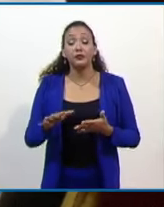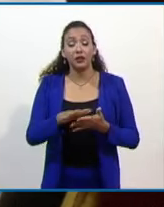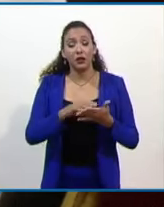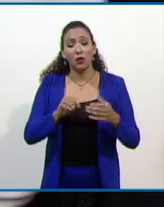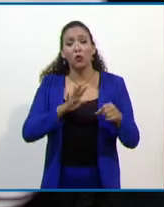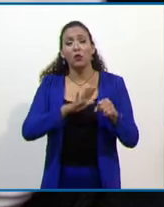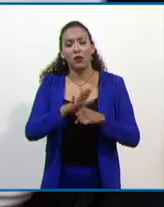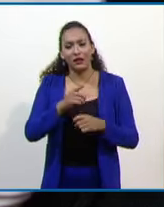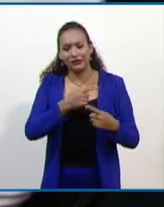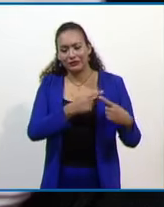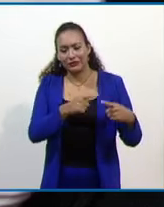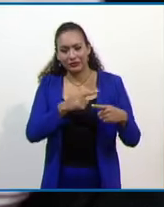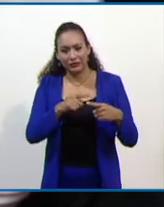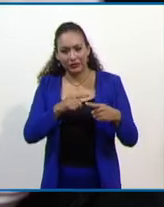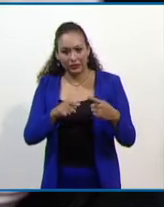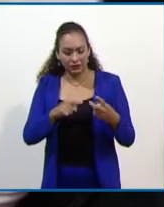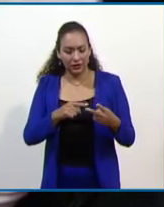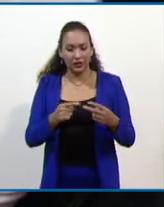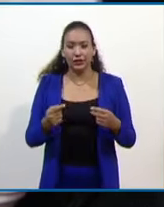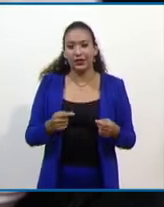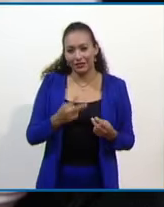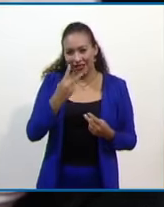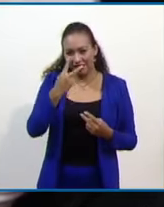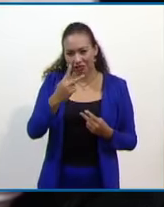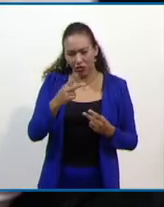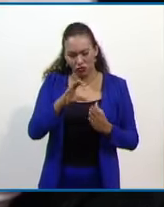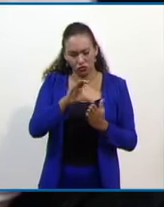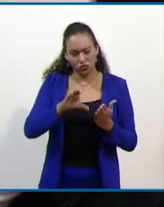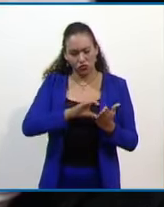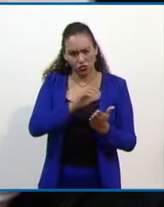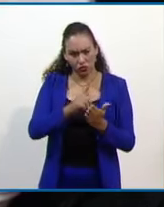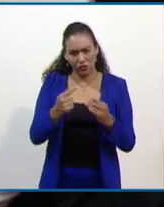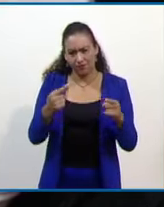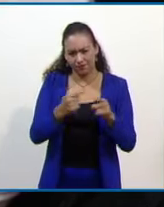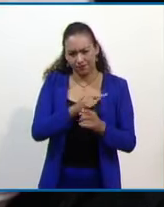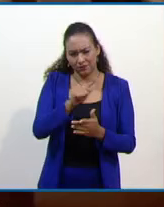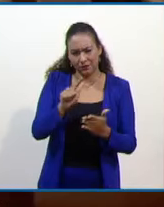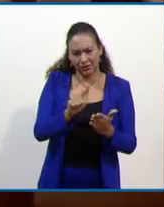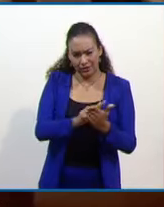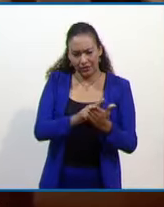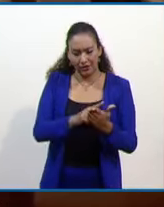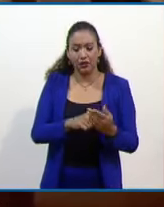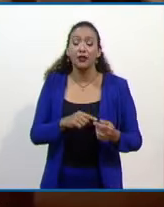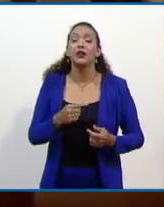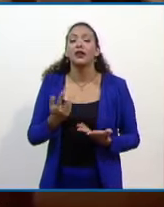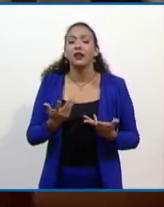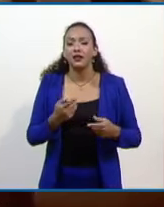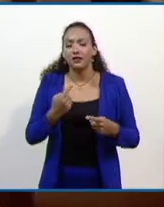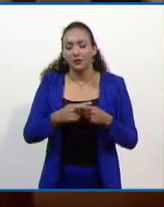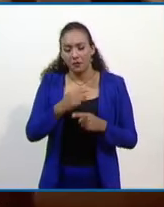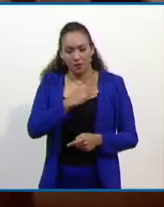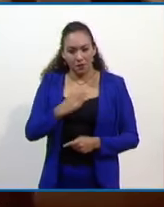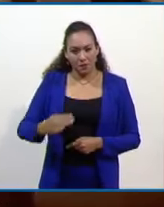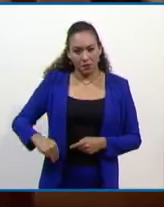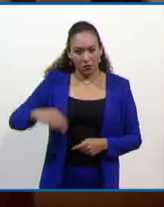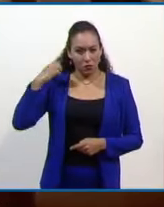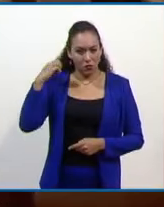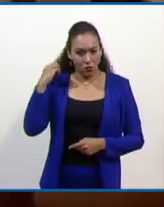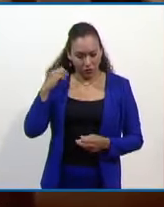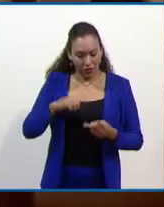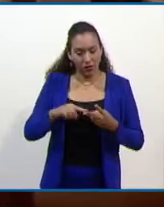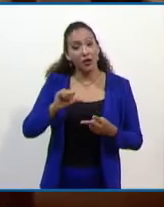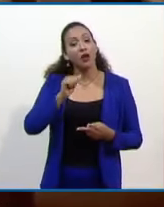manifiesta improcedencia 2 controversias constitucionales promovidas respectivamente por municipios de Oaxaca